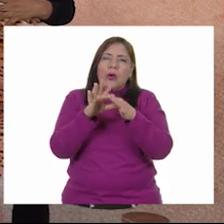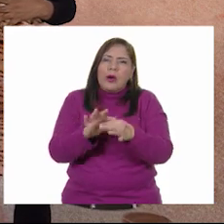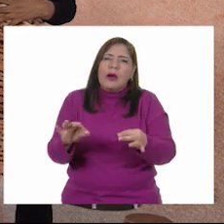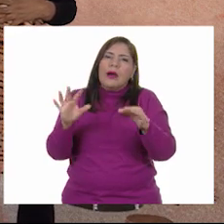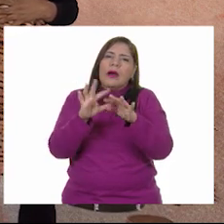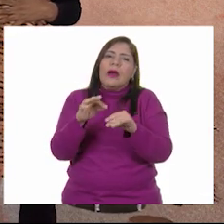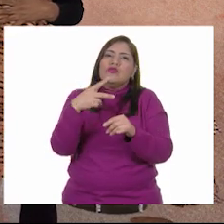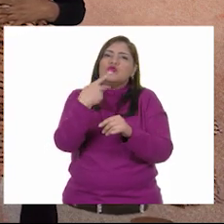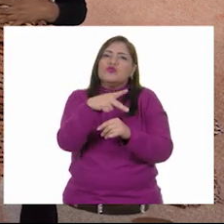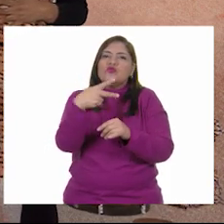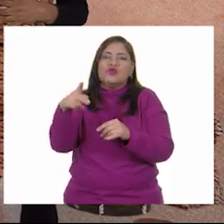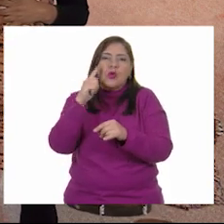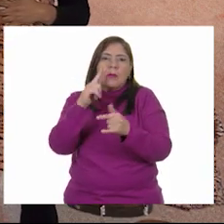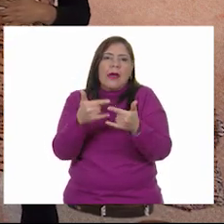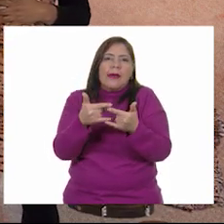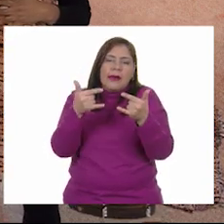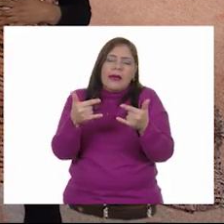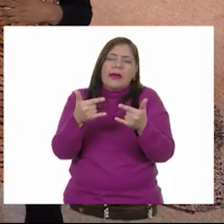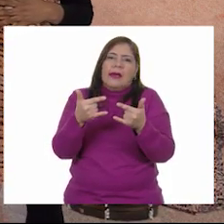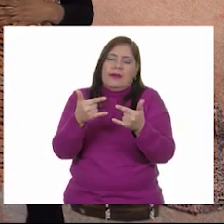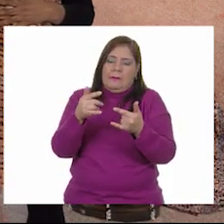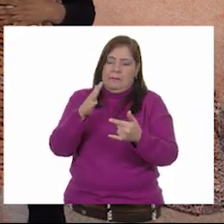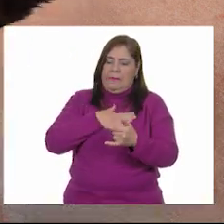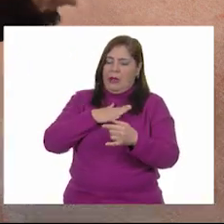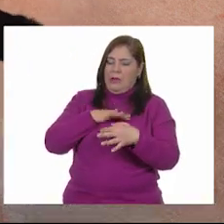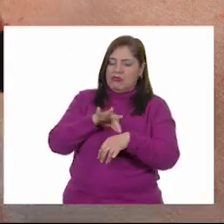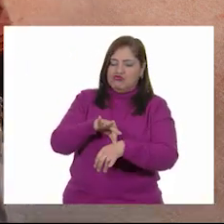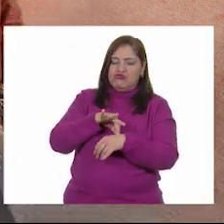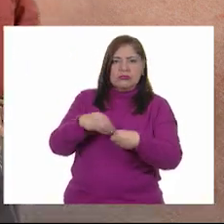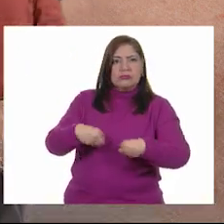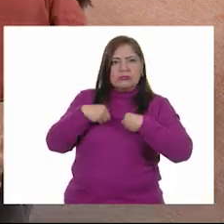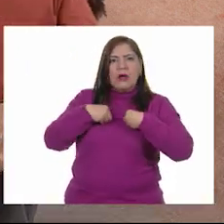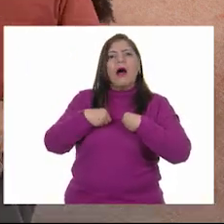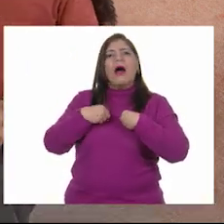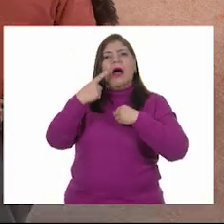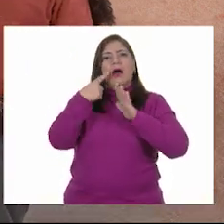su inspiración eran sus vivencias.